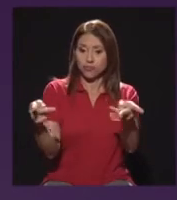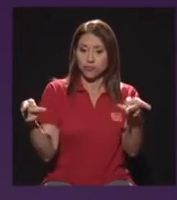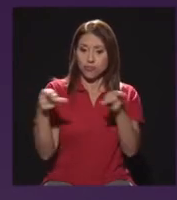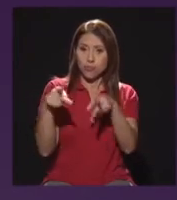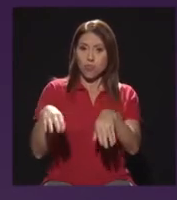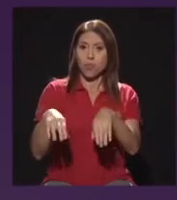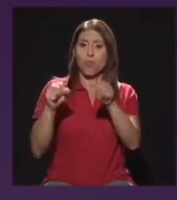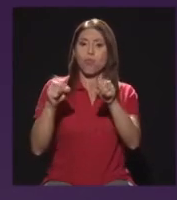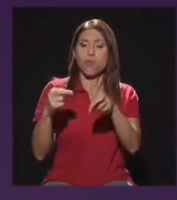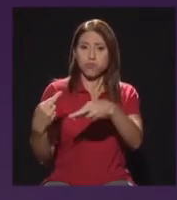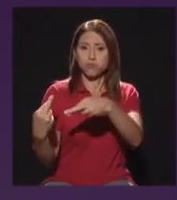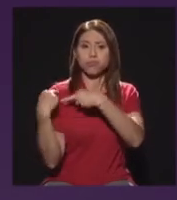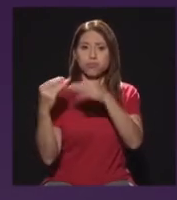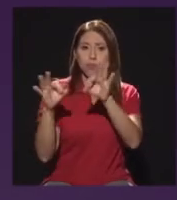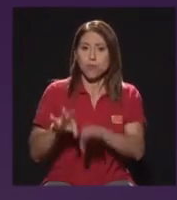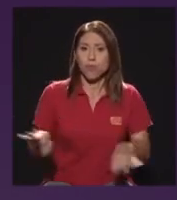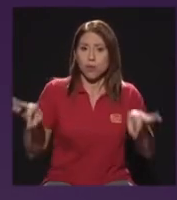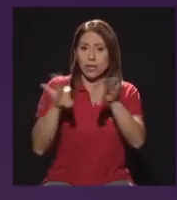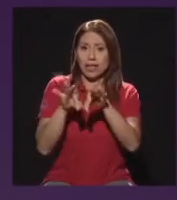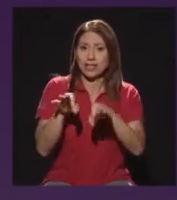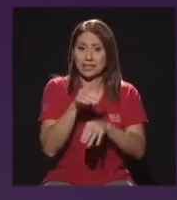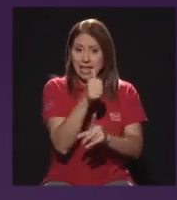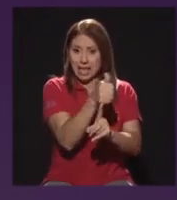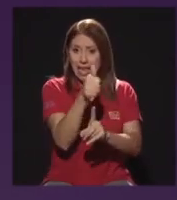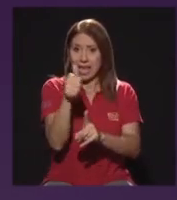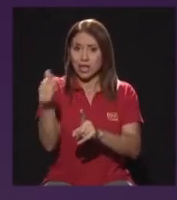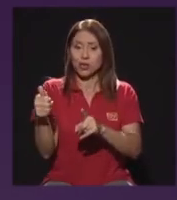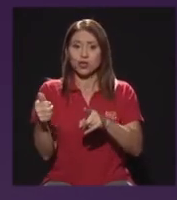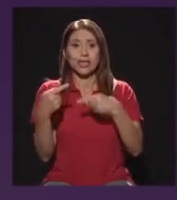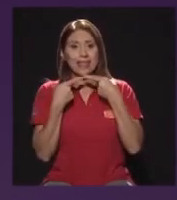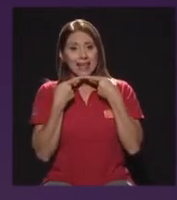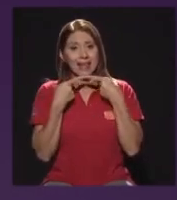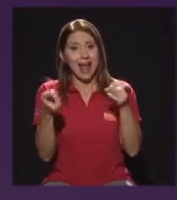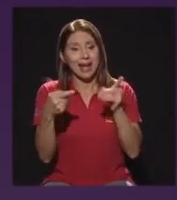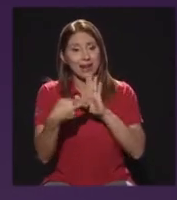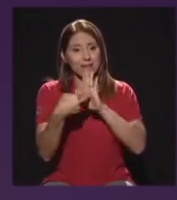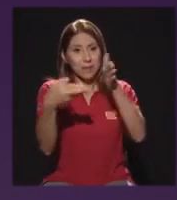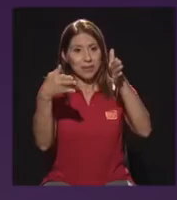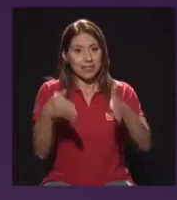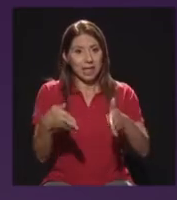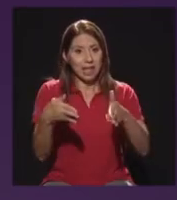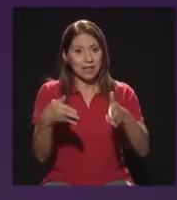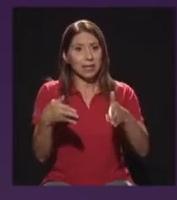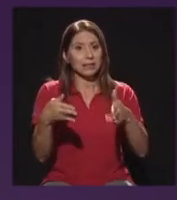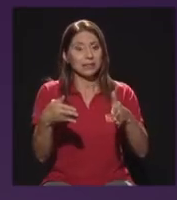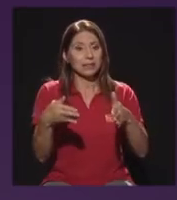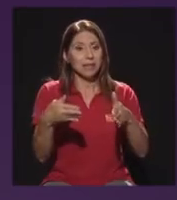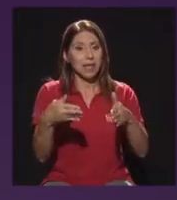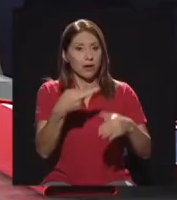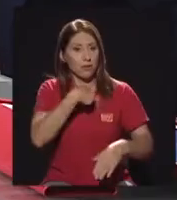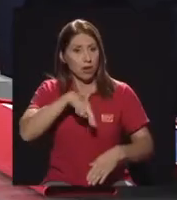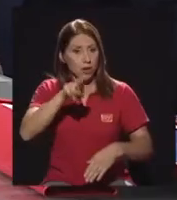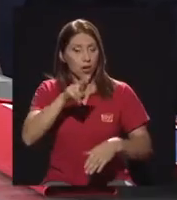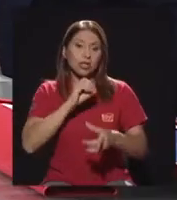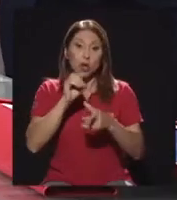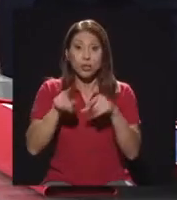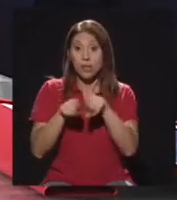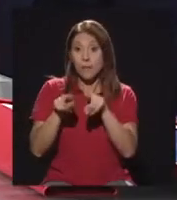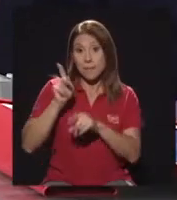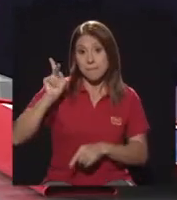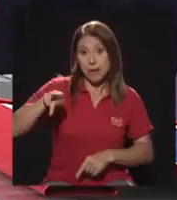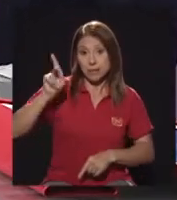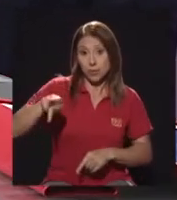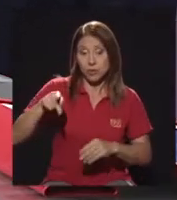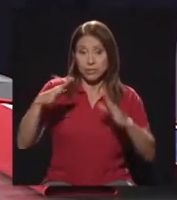declaran representantes de incluso pastores verdad de iglesias de iglesias particulares